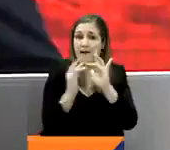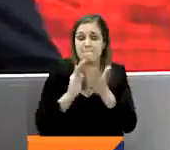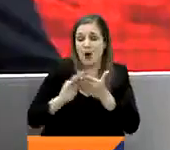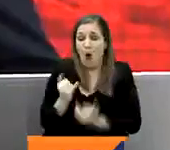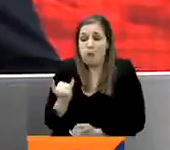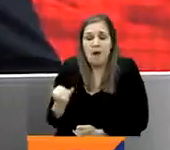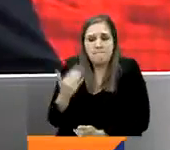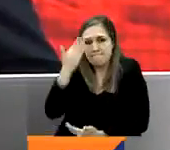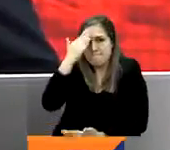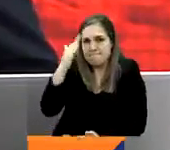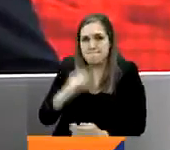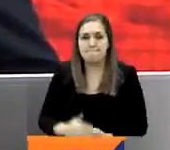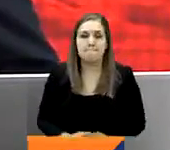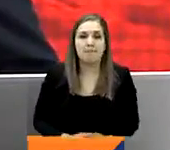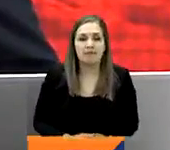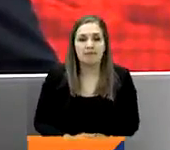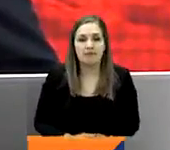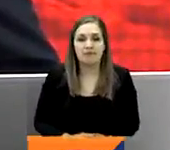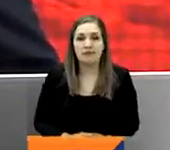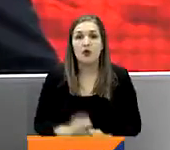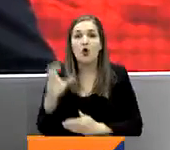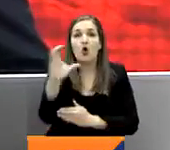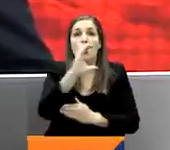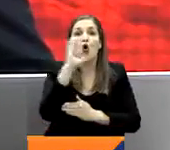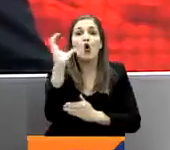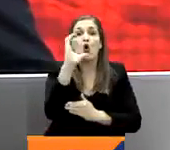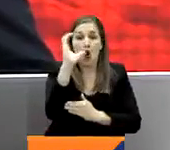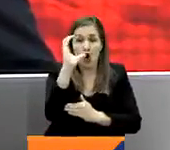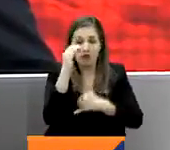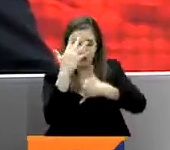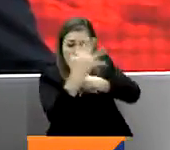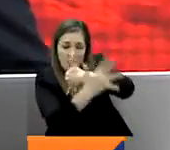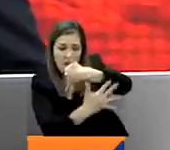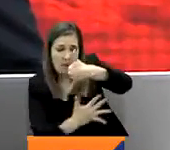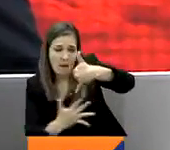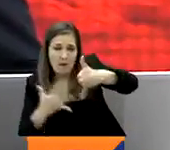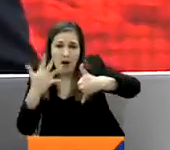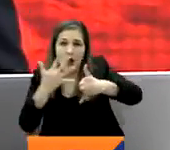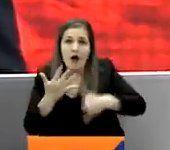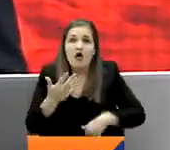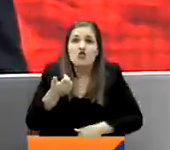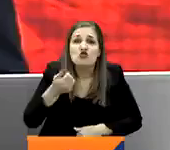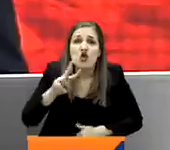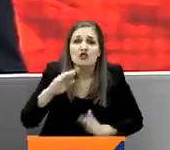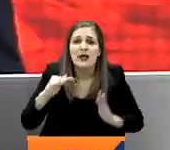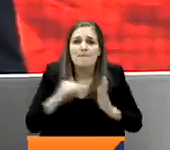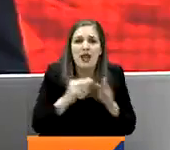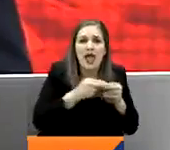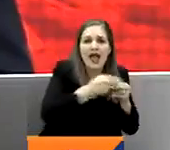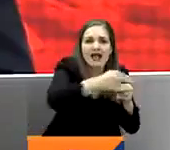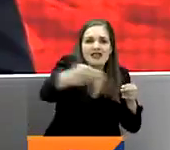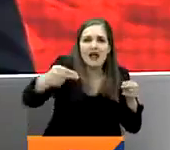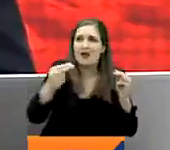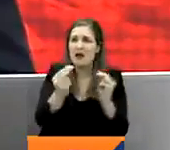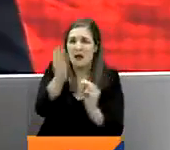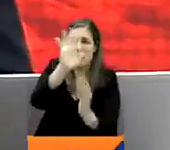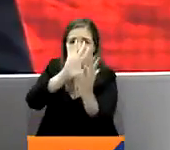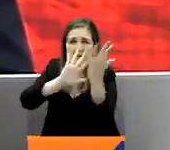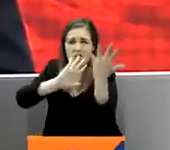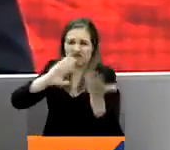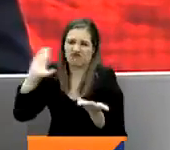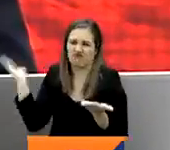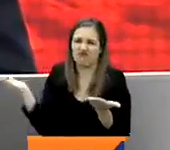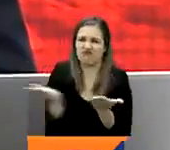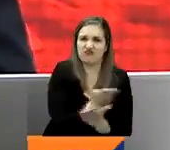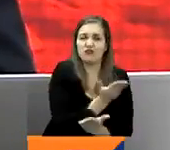en colombia más de 12 mil hectáreas de bosques naturales fueron deforestados en el último año las principales razones son acaparamiento de tierras